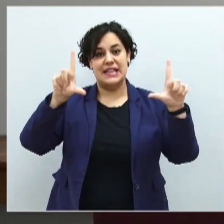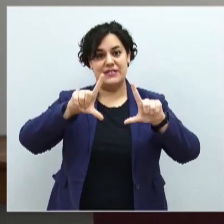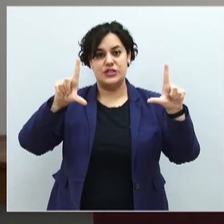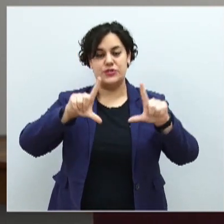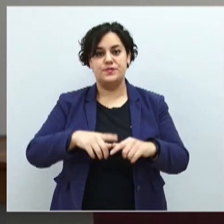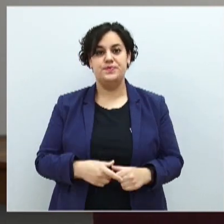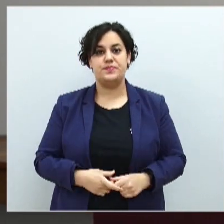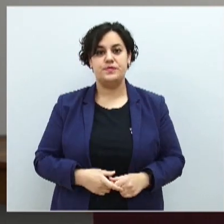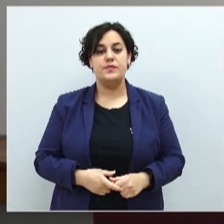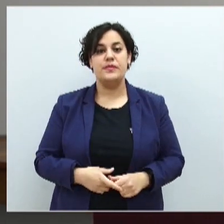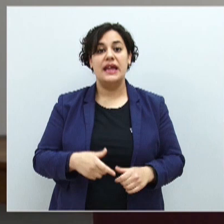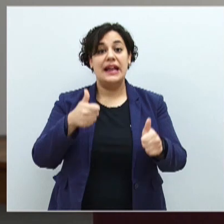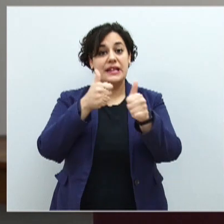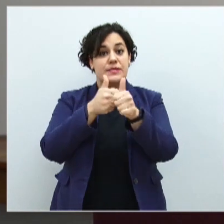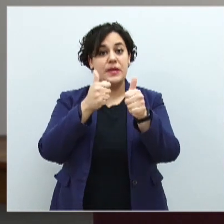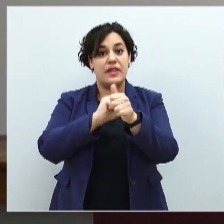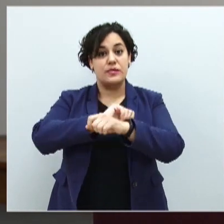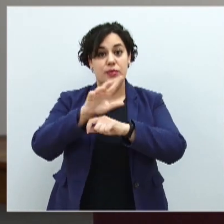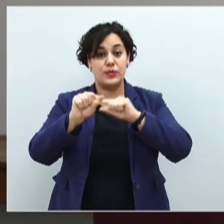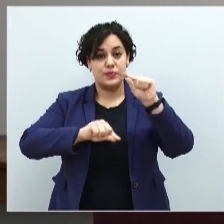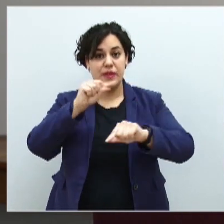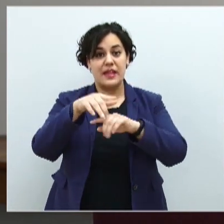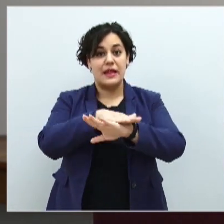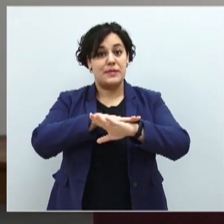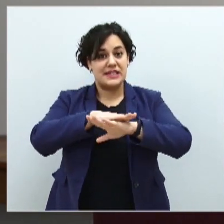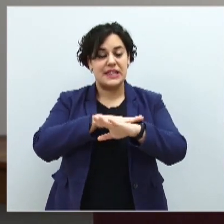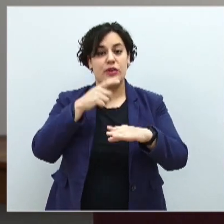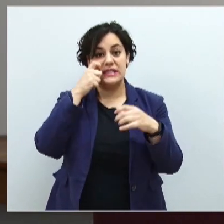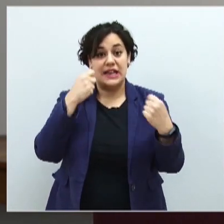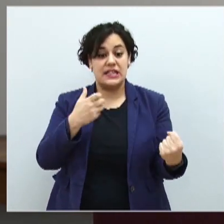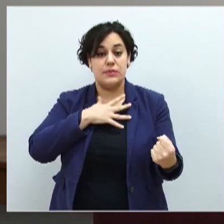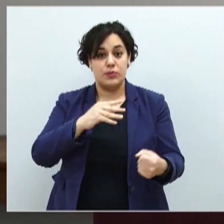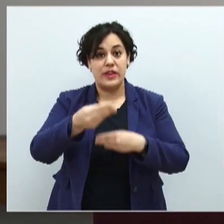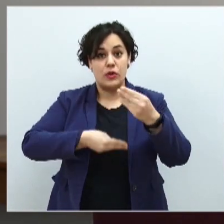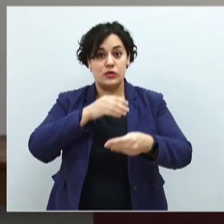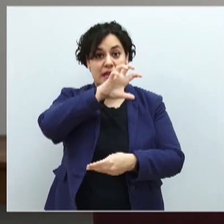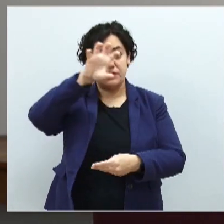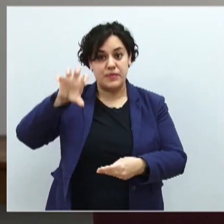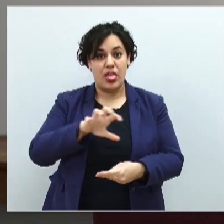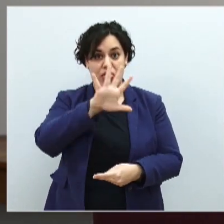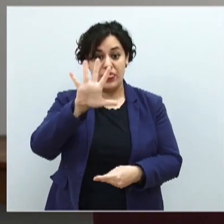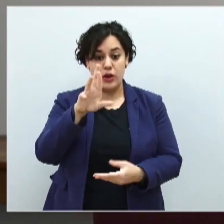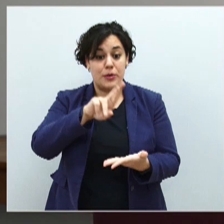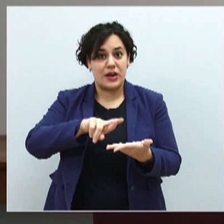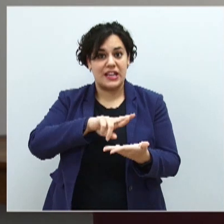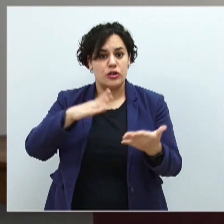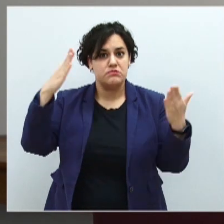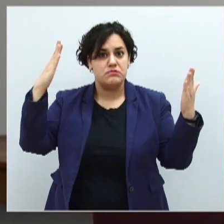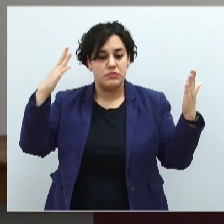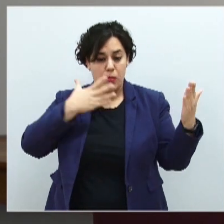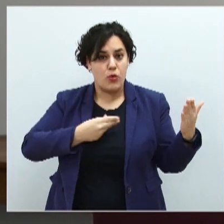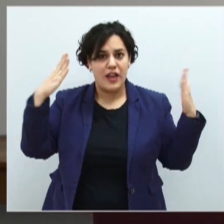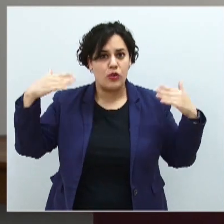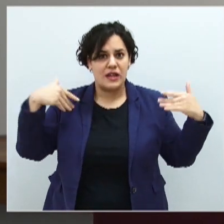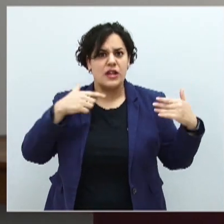de asistencia COVID-19 del Ministerio de Sanidad se puede usar en 5 comunidades autónomas, entre las que no está la región de Murcia. ¿Tienen previsto que se